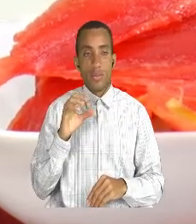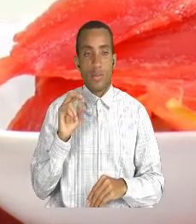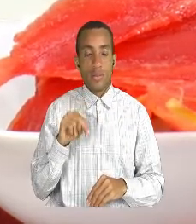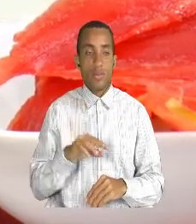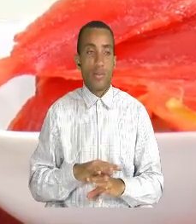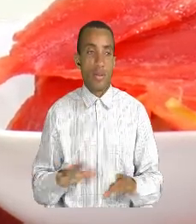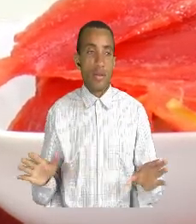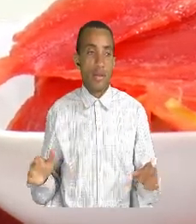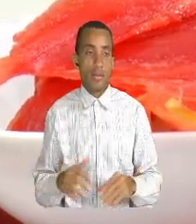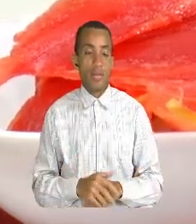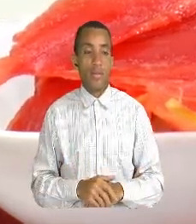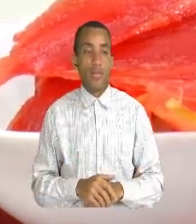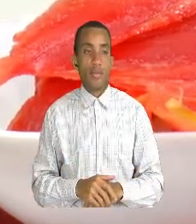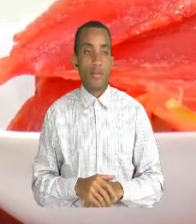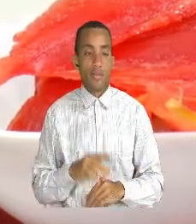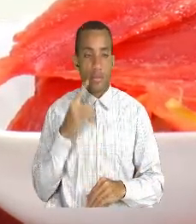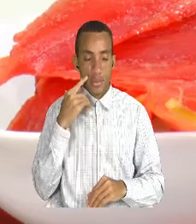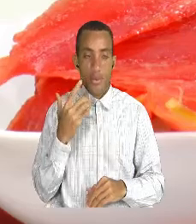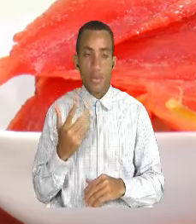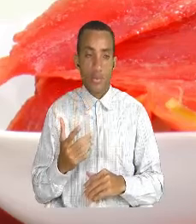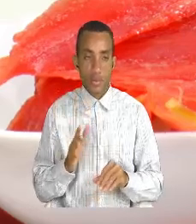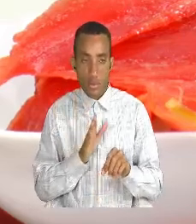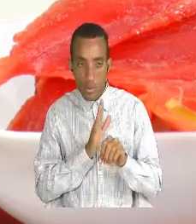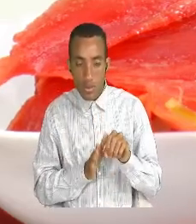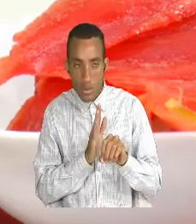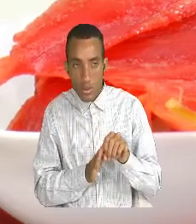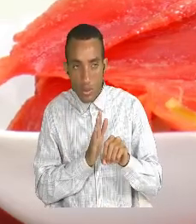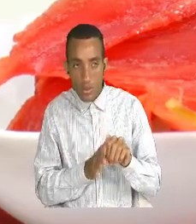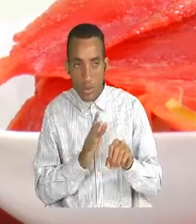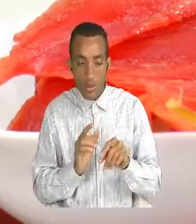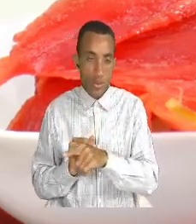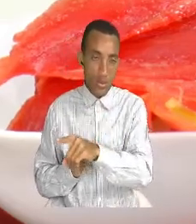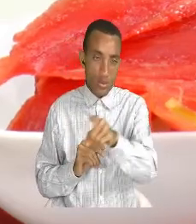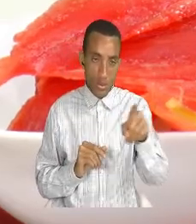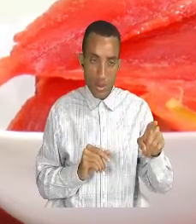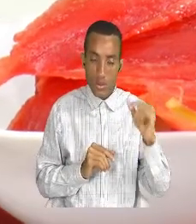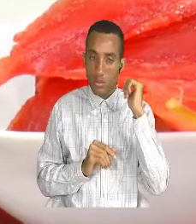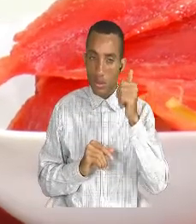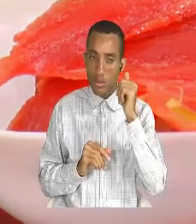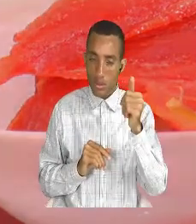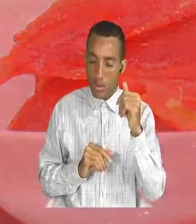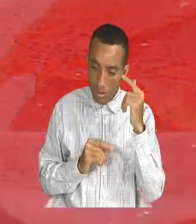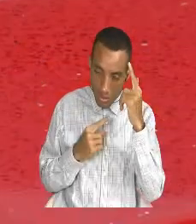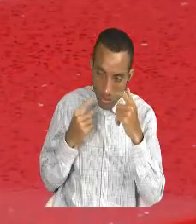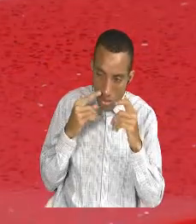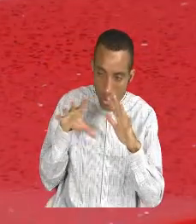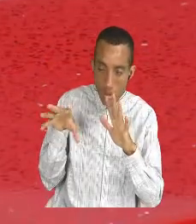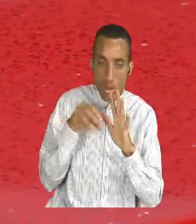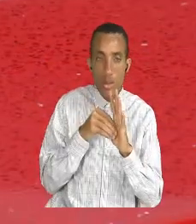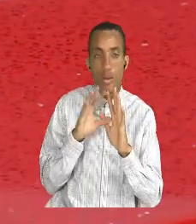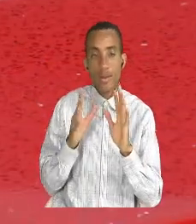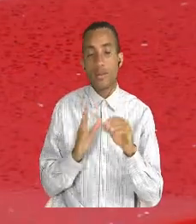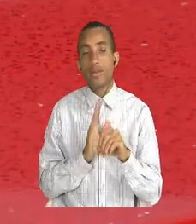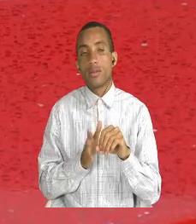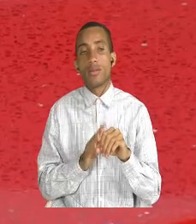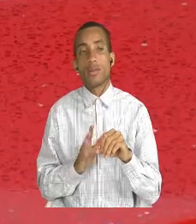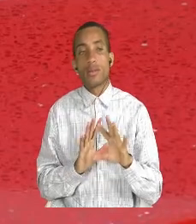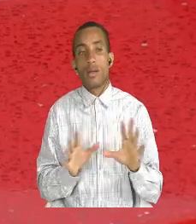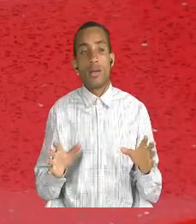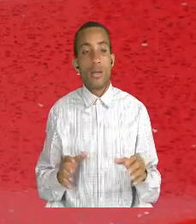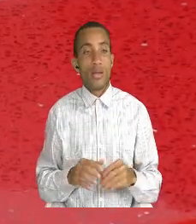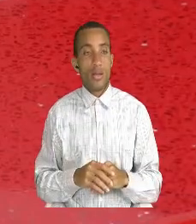preparado para que vieran el proceso del corte del pimentón, que quería que lo analizaran. Perfecto. Sí, porque muchas veces llegamos a un arroz y lo encontramos con